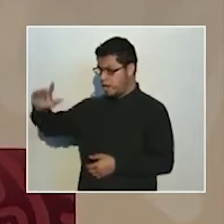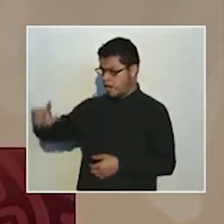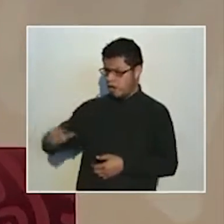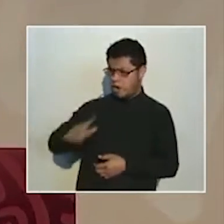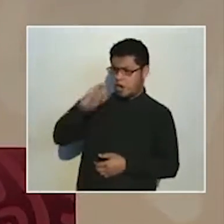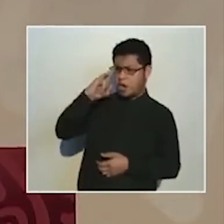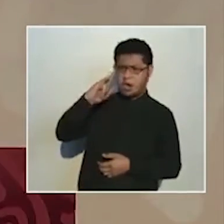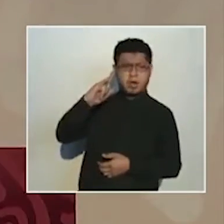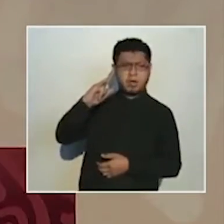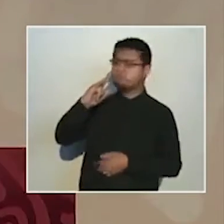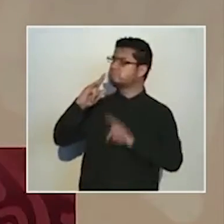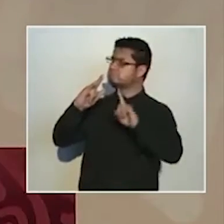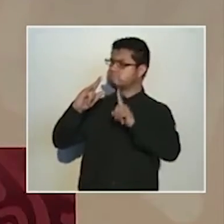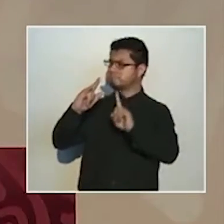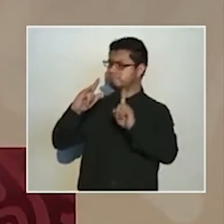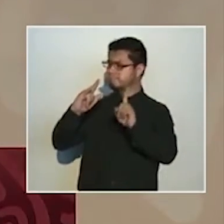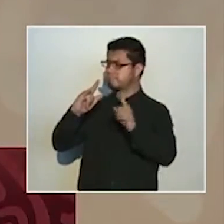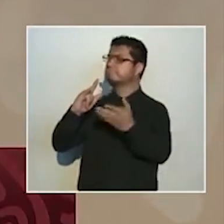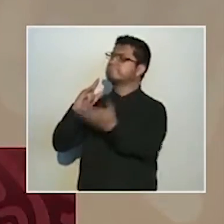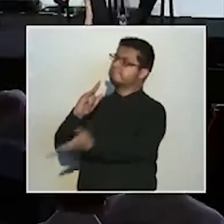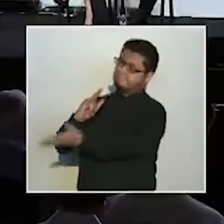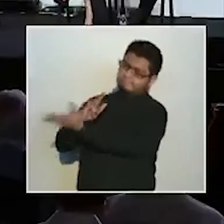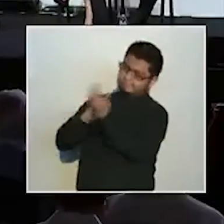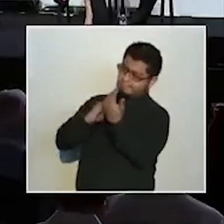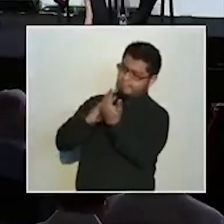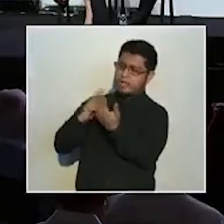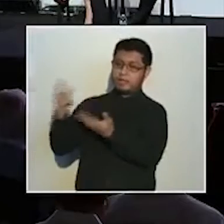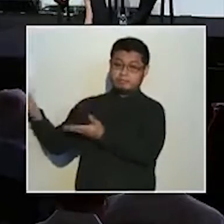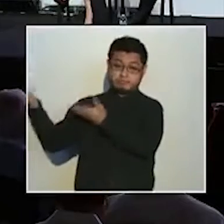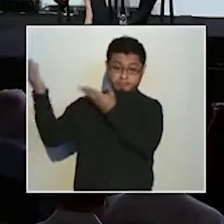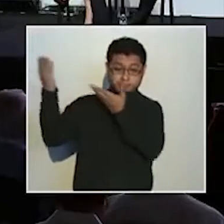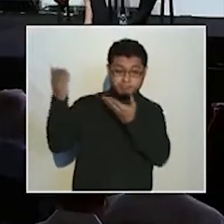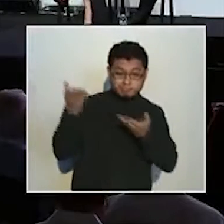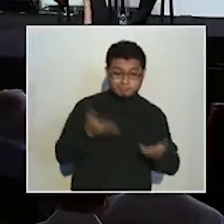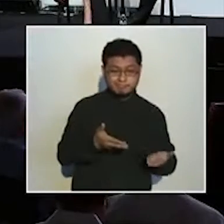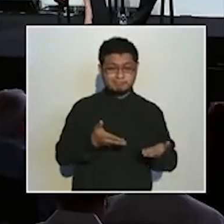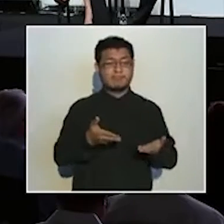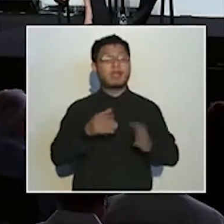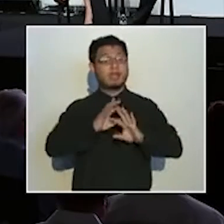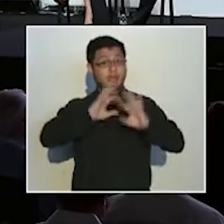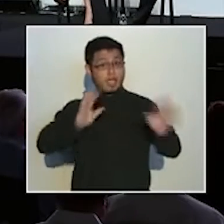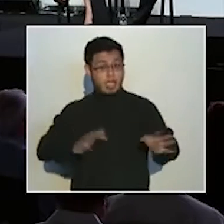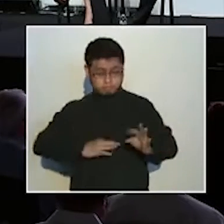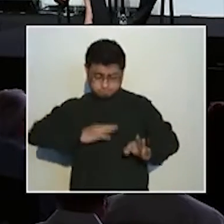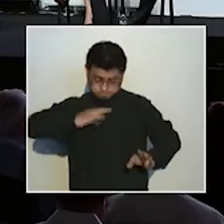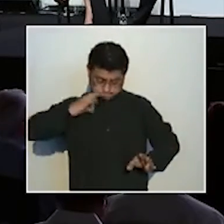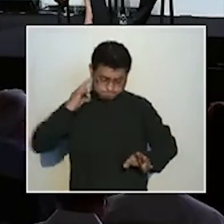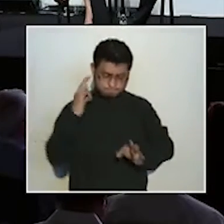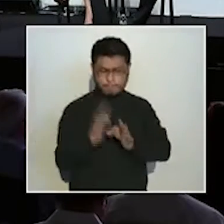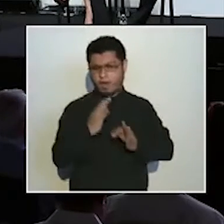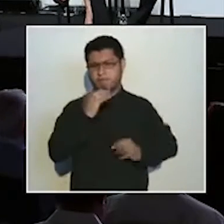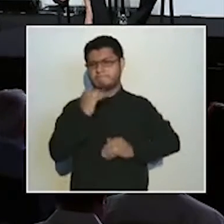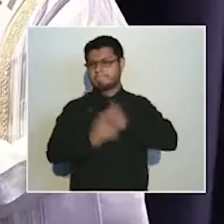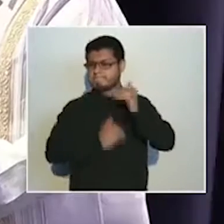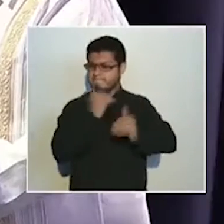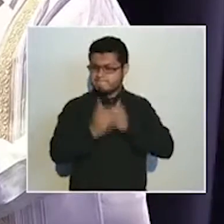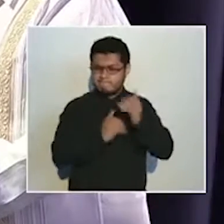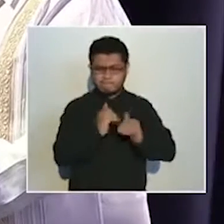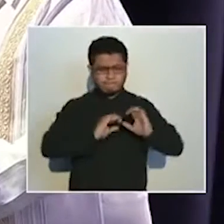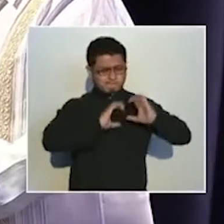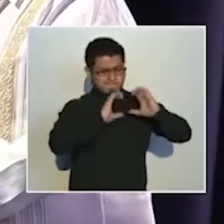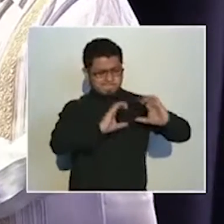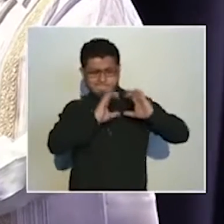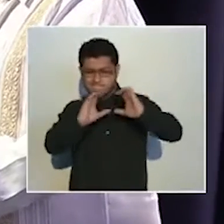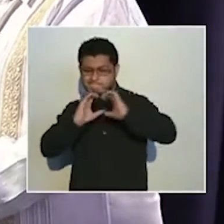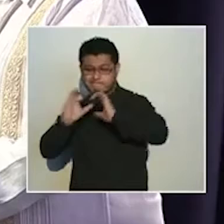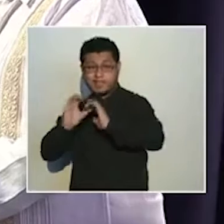hacia territorio nacional, así como a la implementación inmediata de los protocolos biosanitarios diseñados por